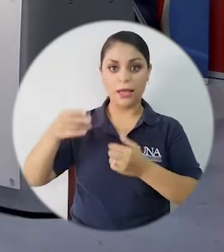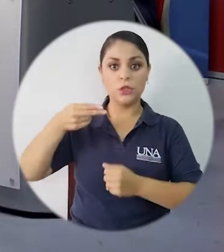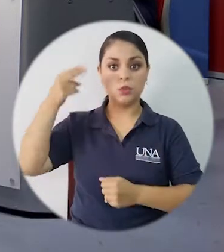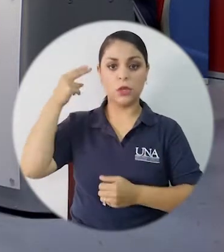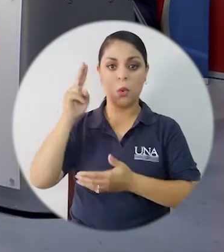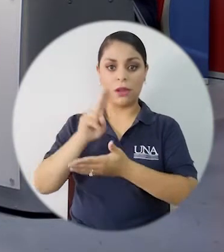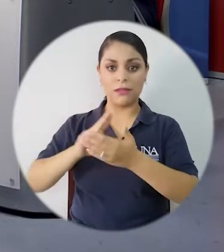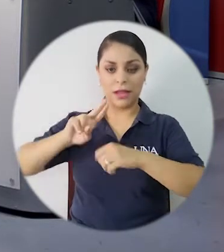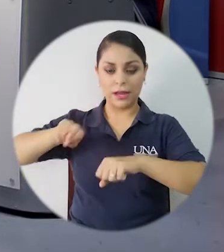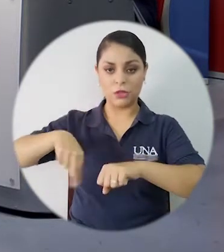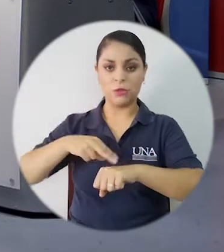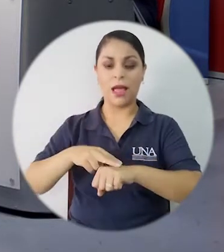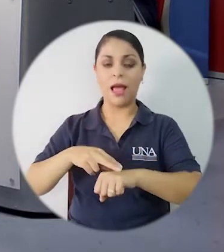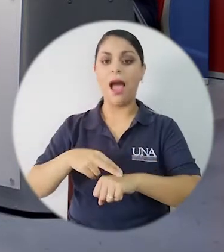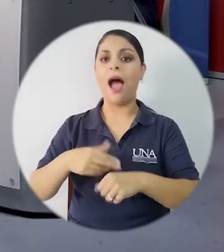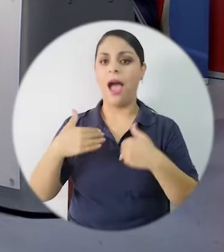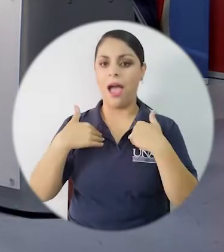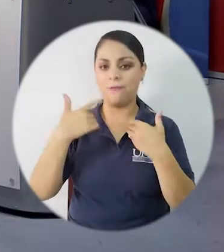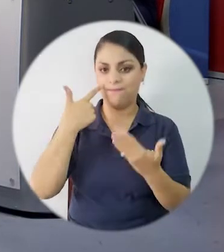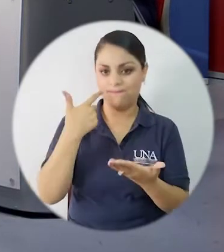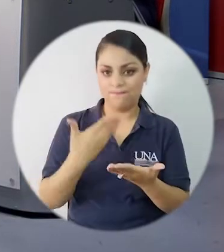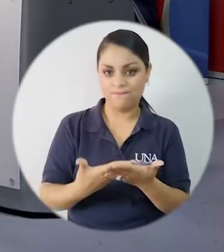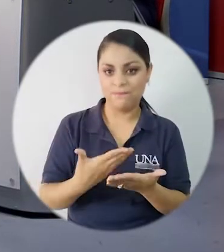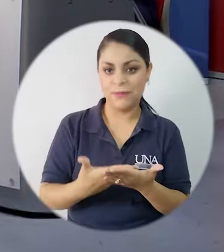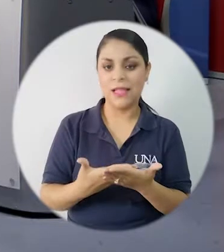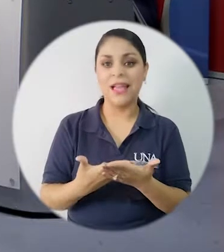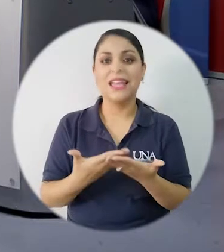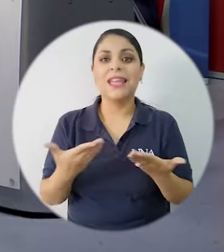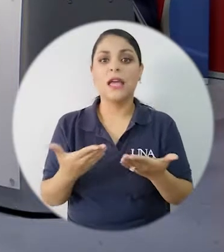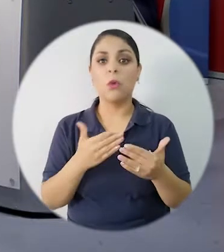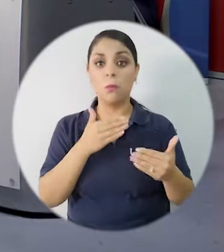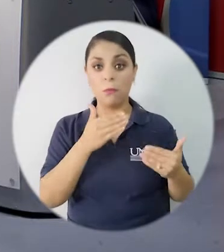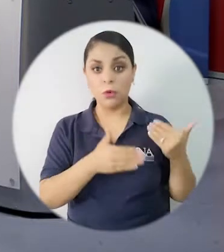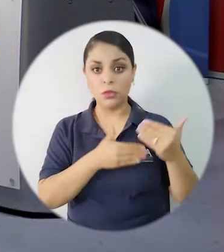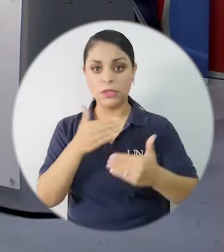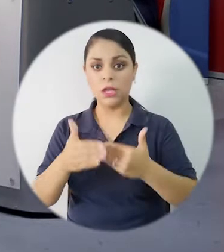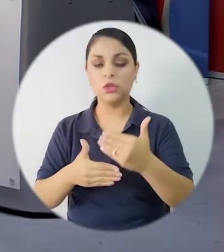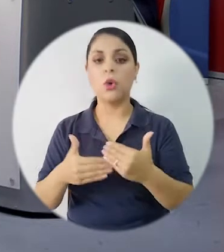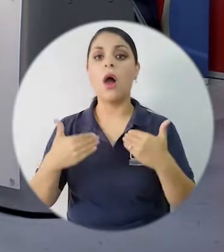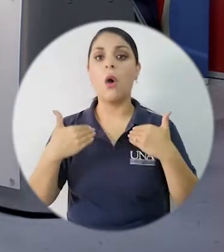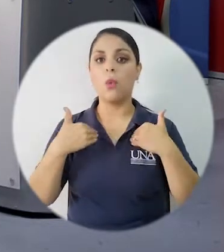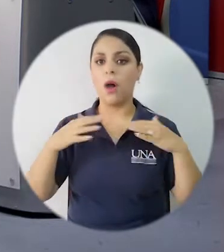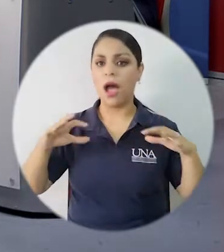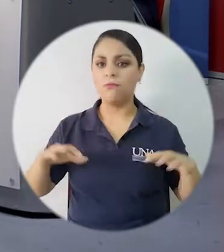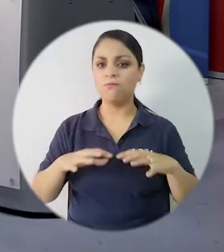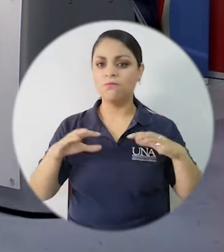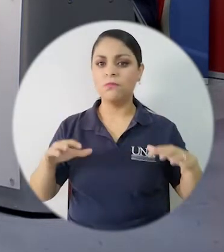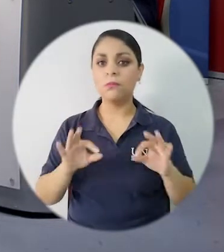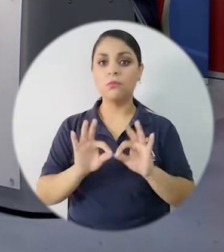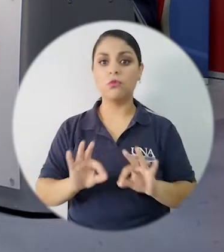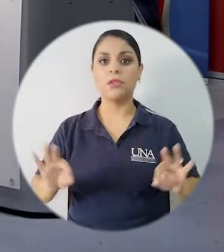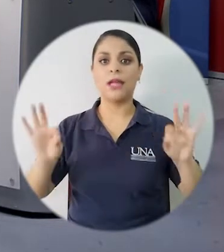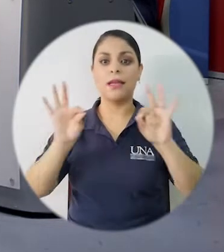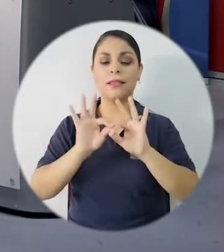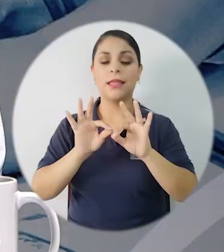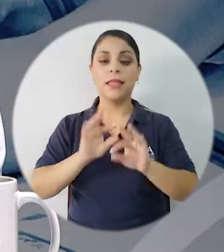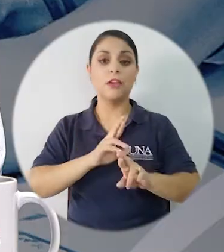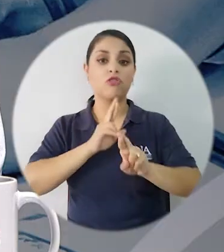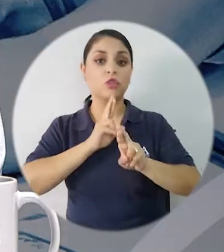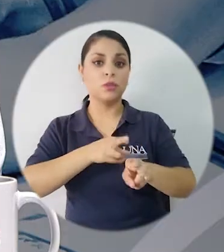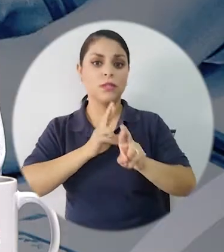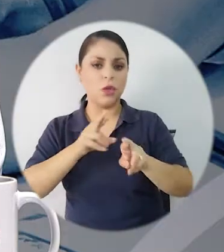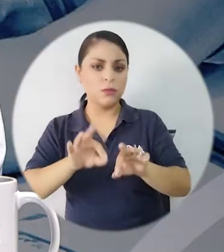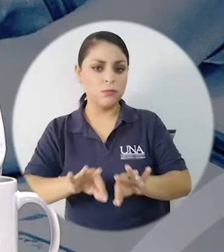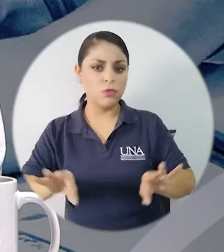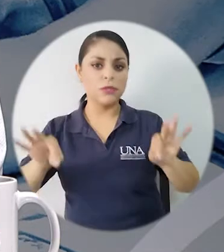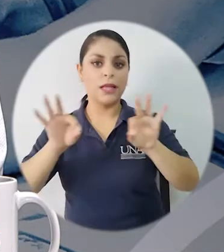Universidad Nacional, nos evidencian eso que usted dice, que fue un proceso en el que hubo actores muy importantes y que hubo resultados